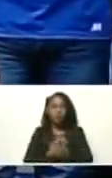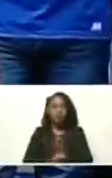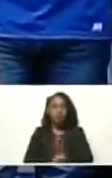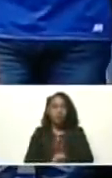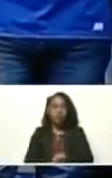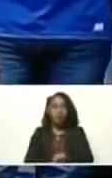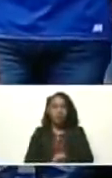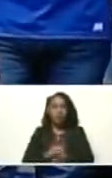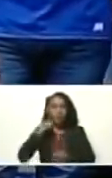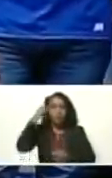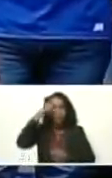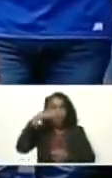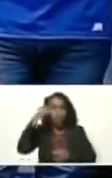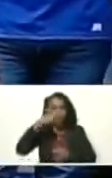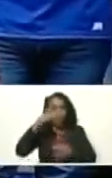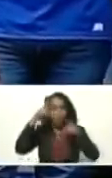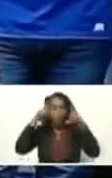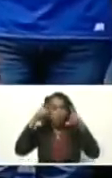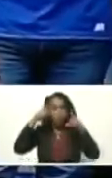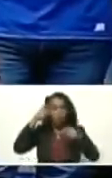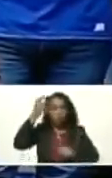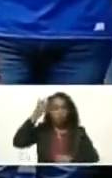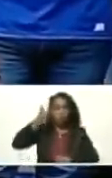Imágenes impresionantes,